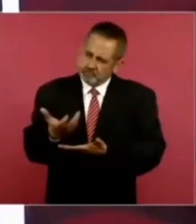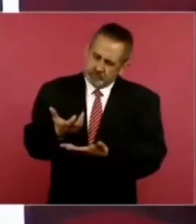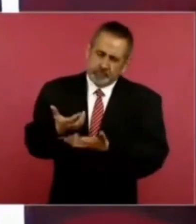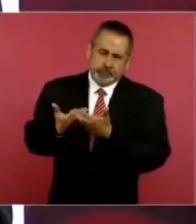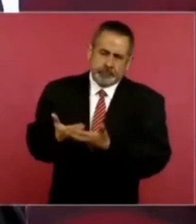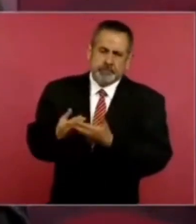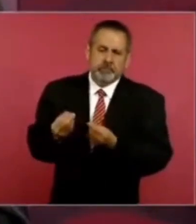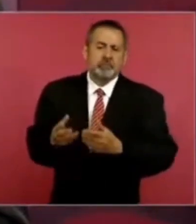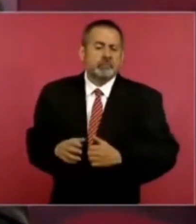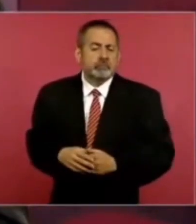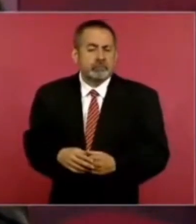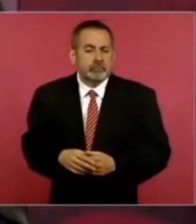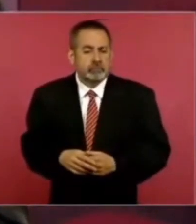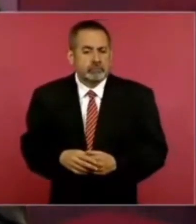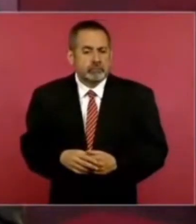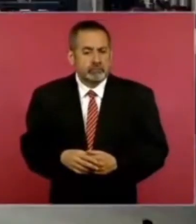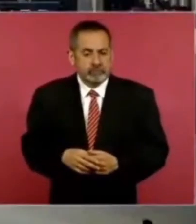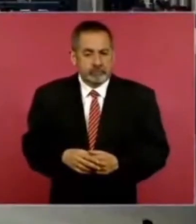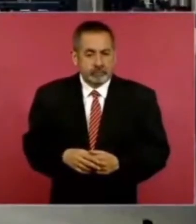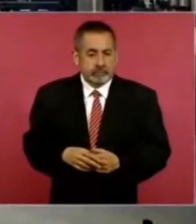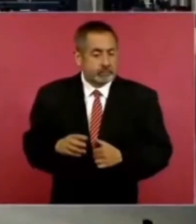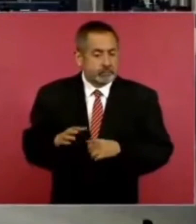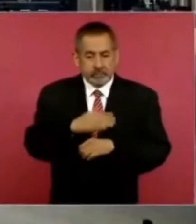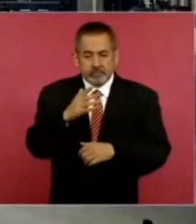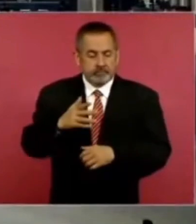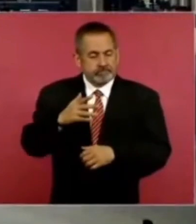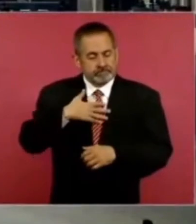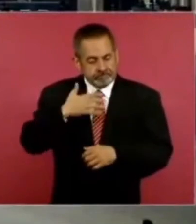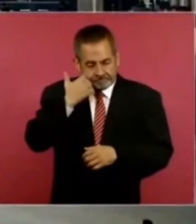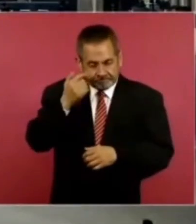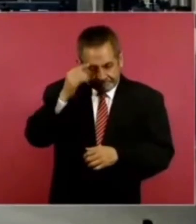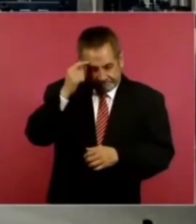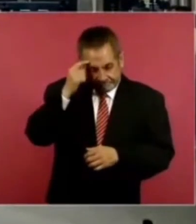Le quitaba todo. ¿Por qué queremos